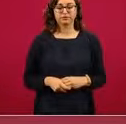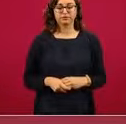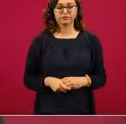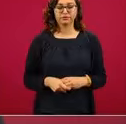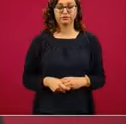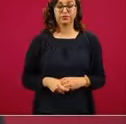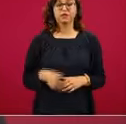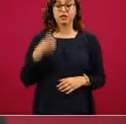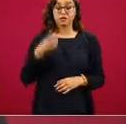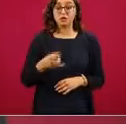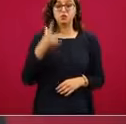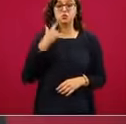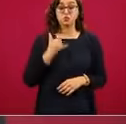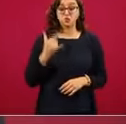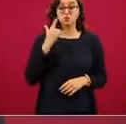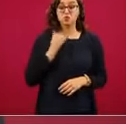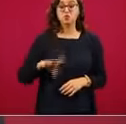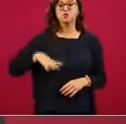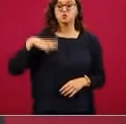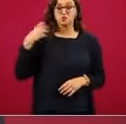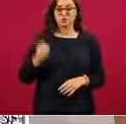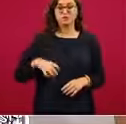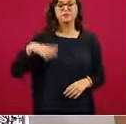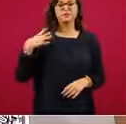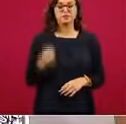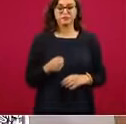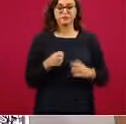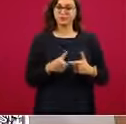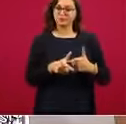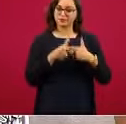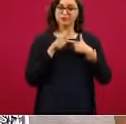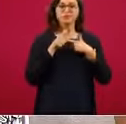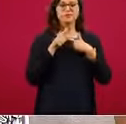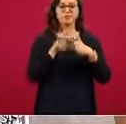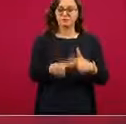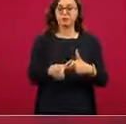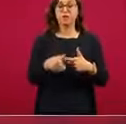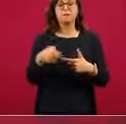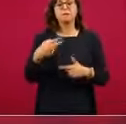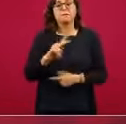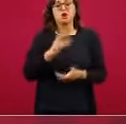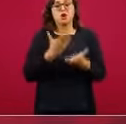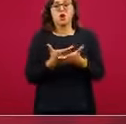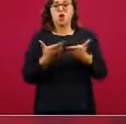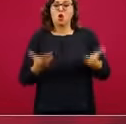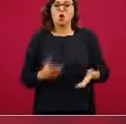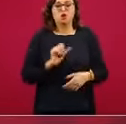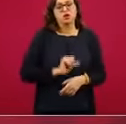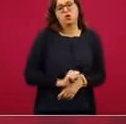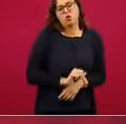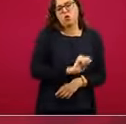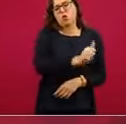Ese esfuerzo lo sumaré ahora desde otra trinchera política.